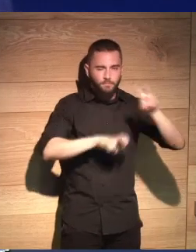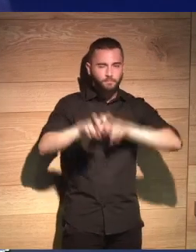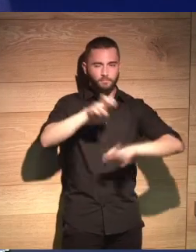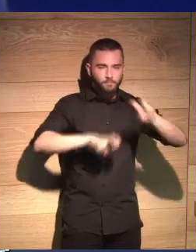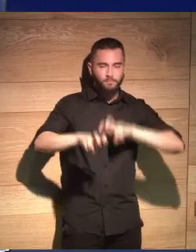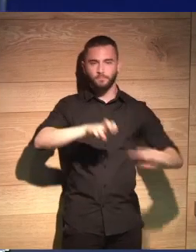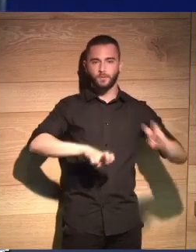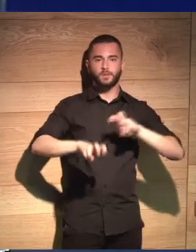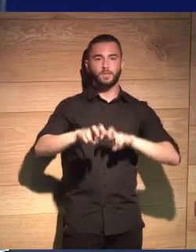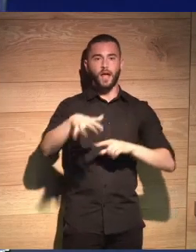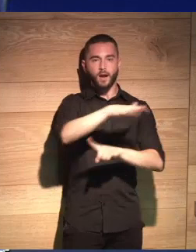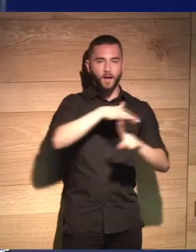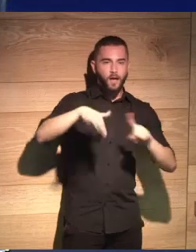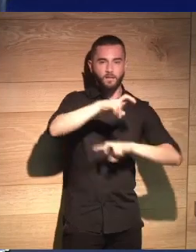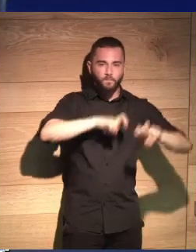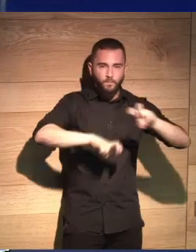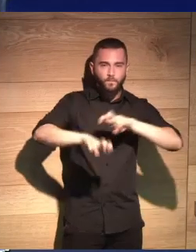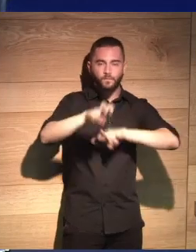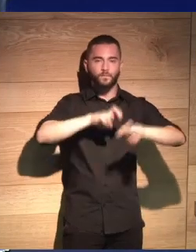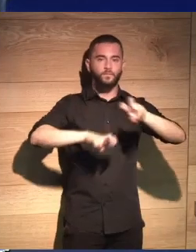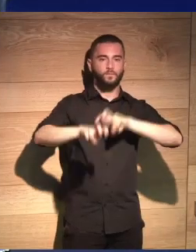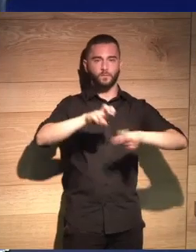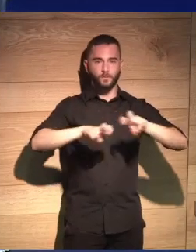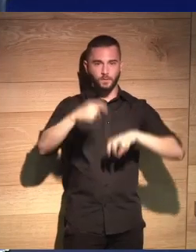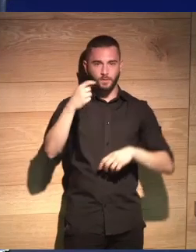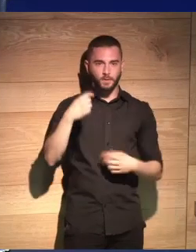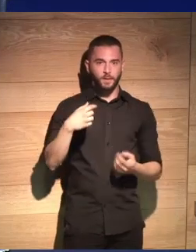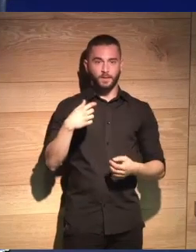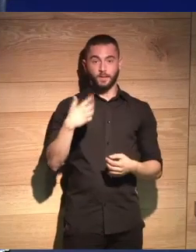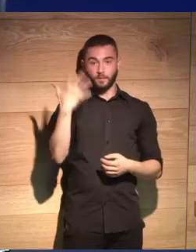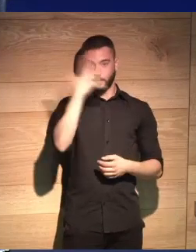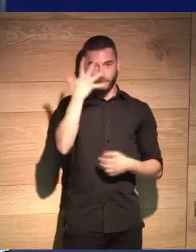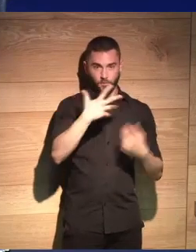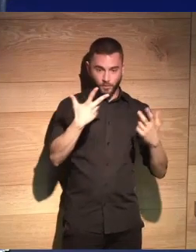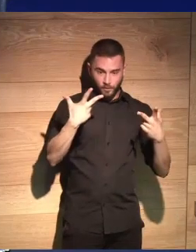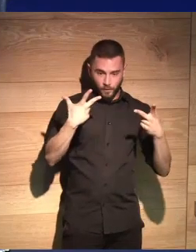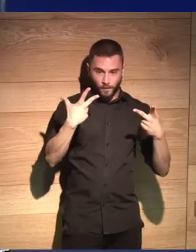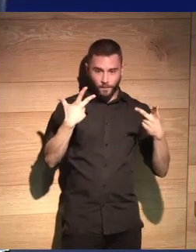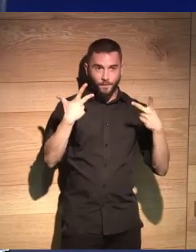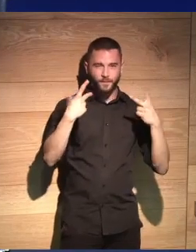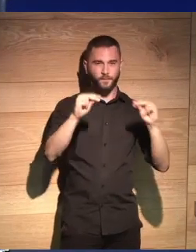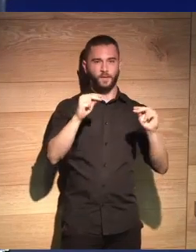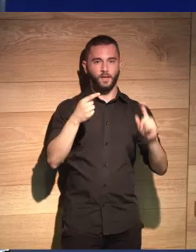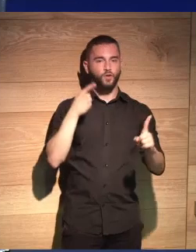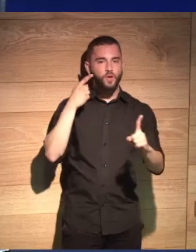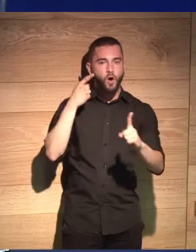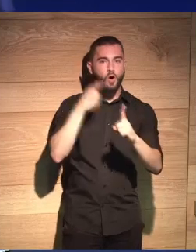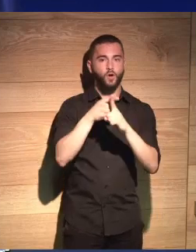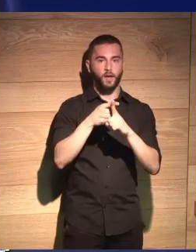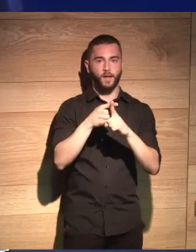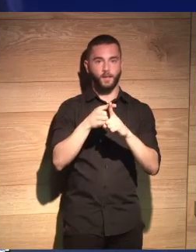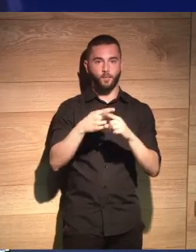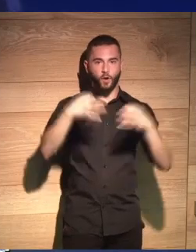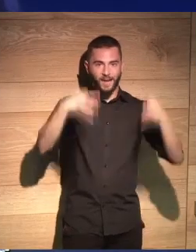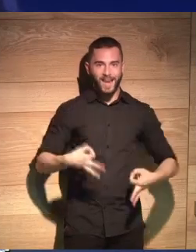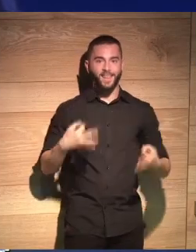manera alrededor de esa laguna de incertidumbre para llegar al lugar al que se quiere llegar.